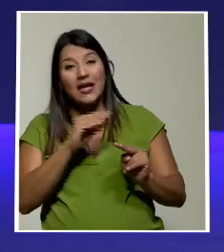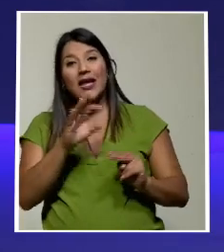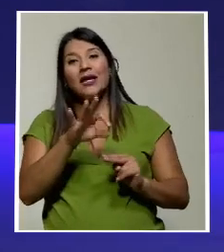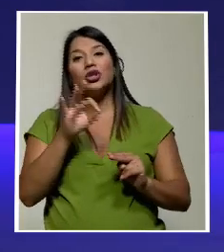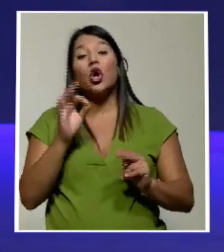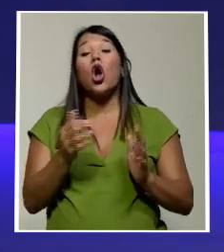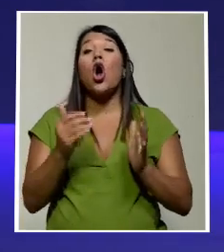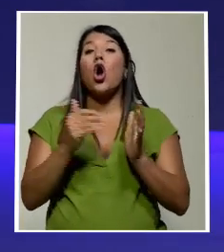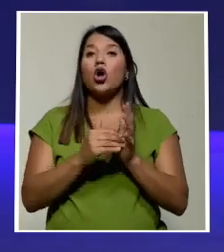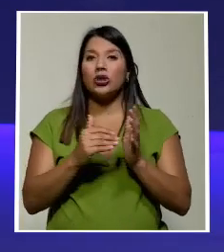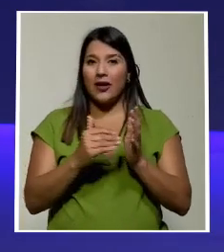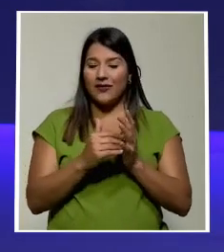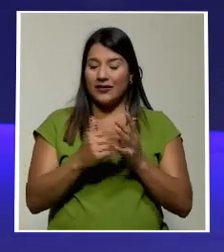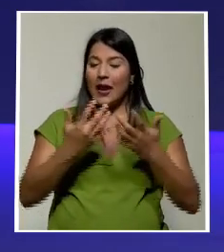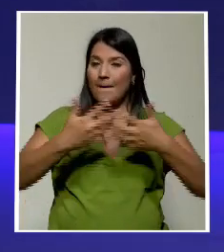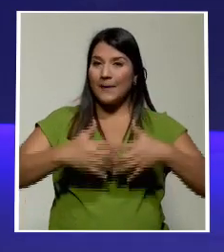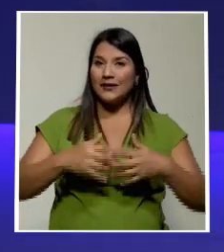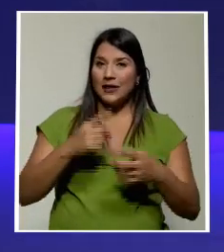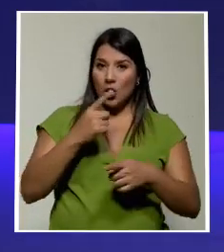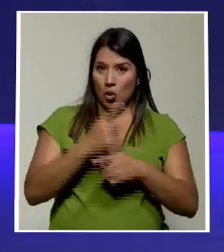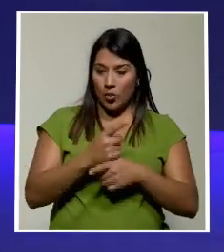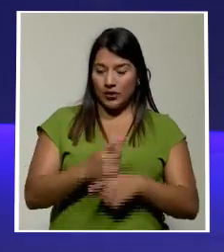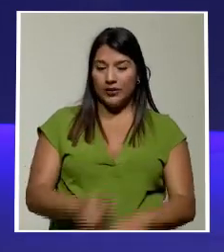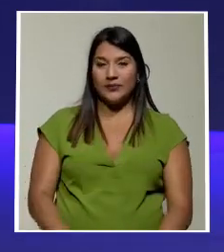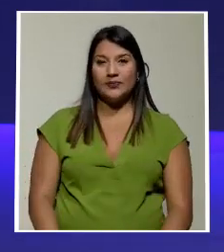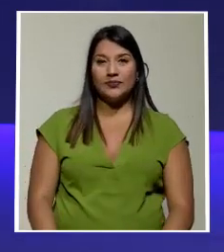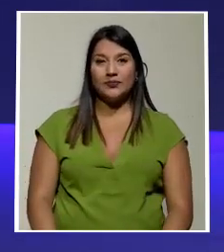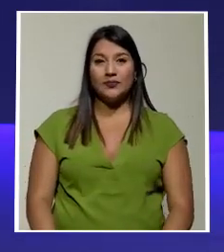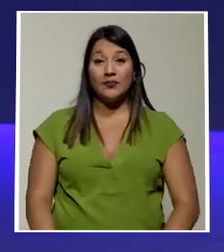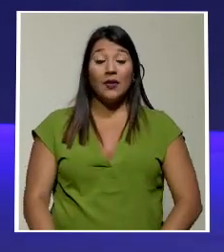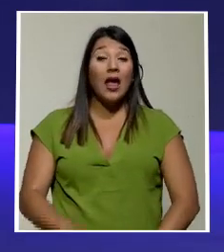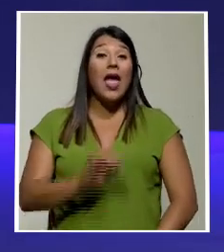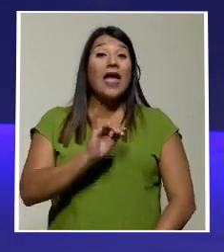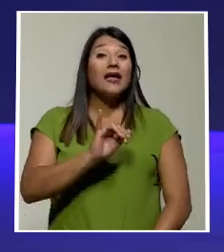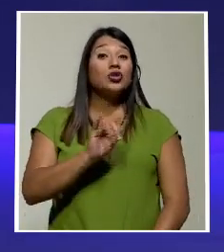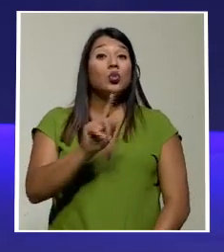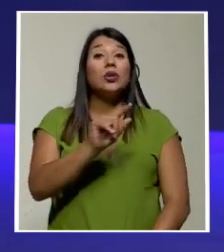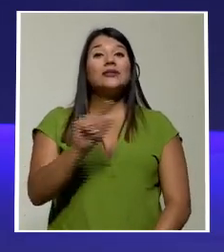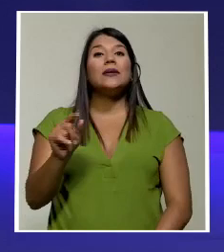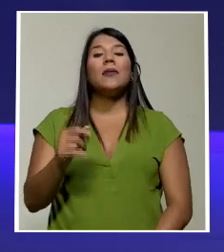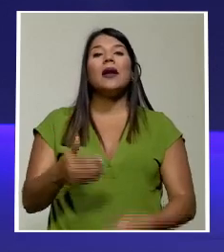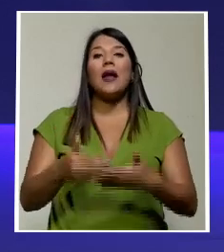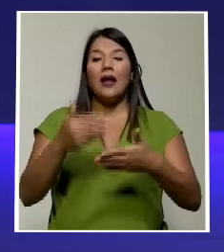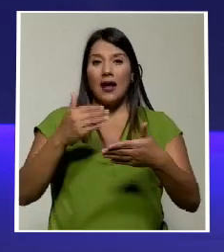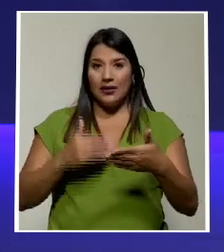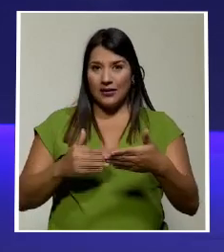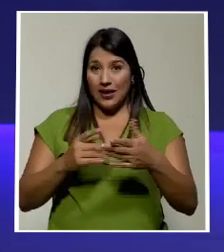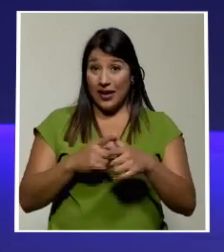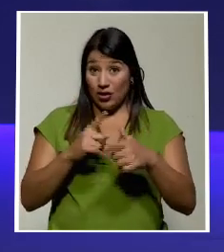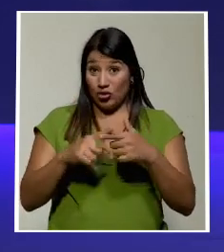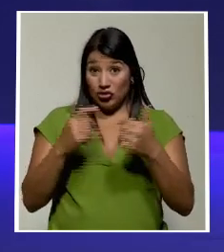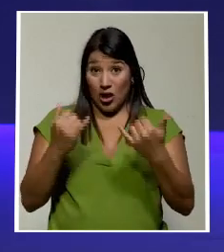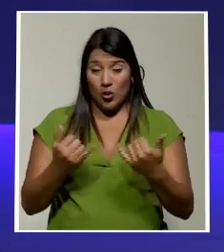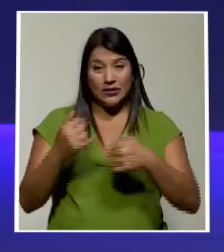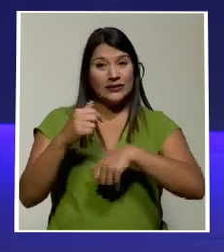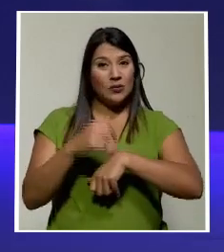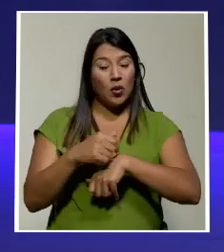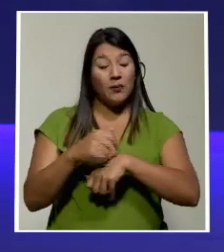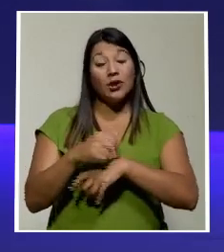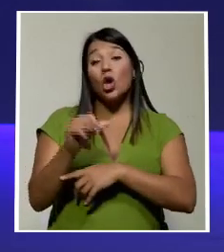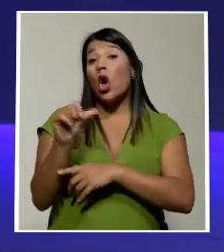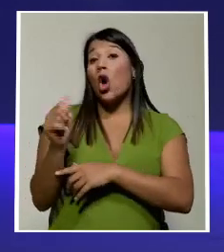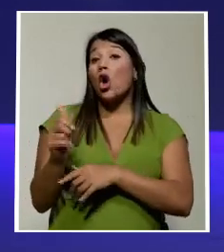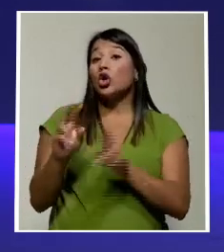que estoy exponiendo en esta resolución. Eso fue una semana antes de la orden. Entonces, en este momento, otro de los aspectos